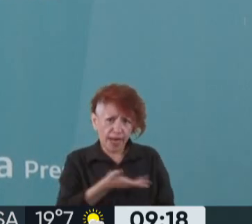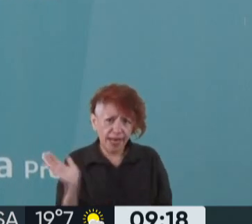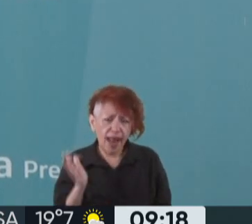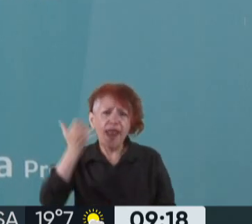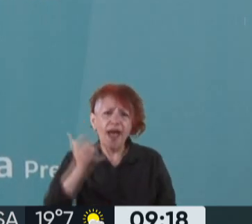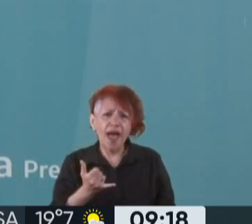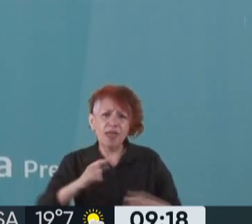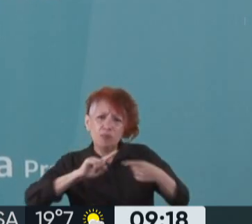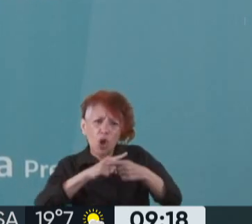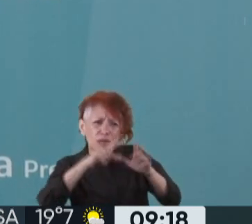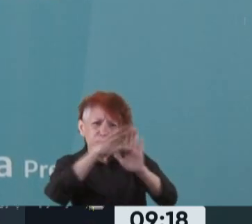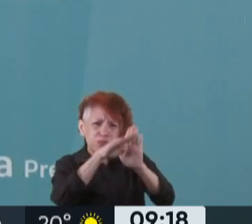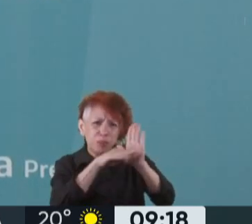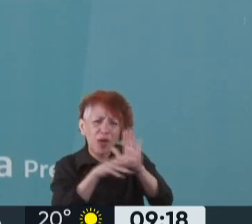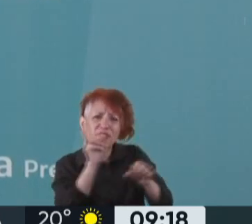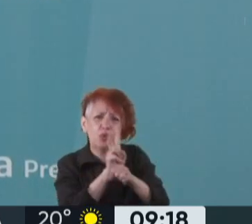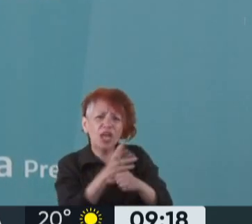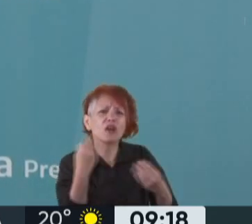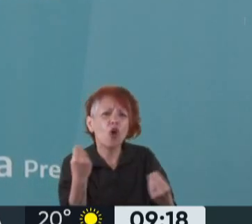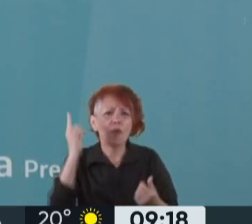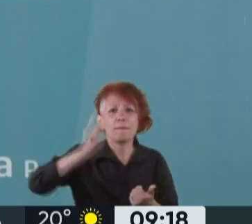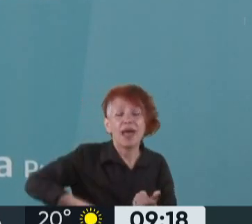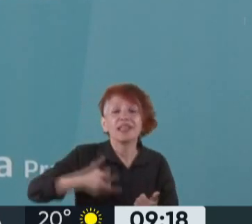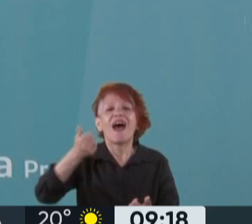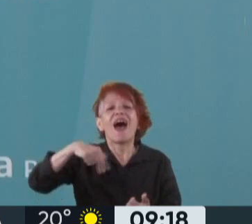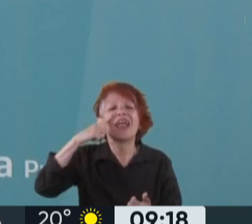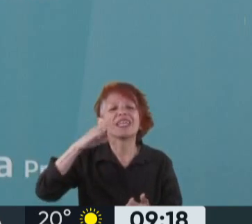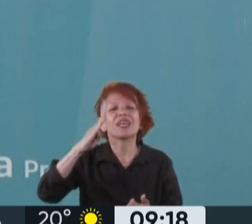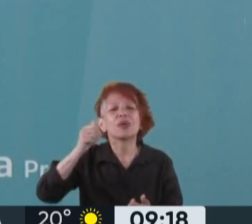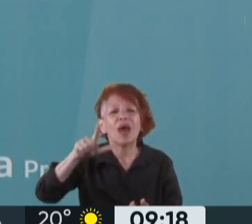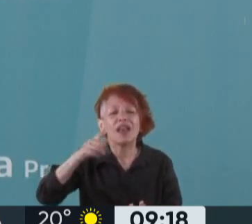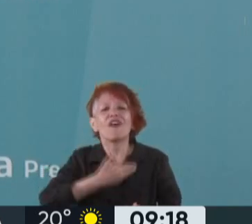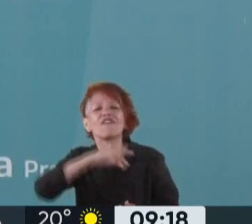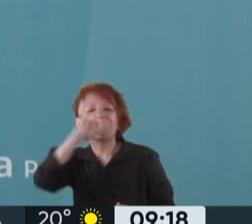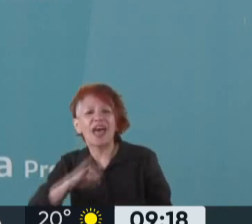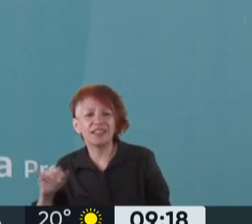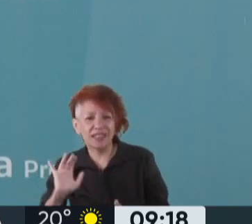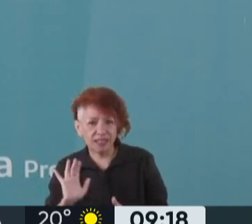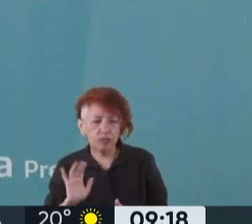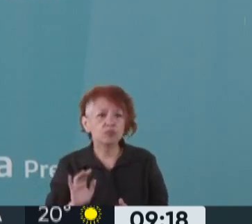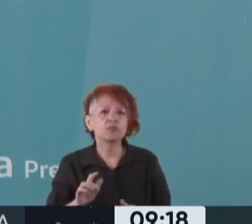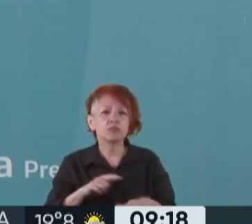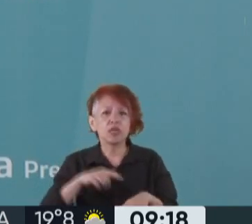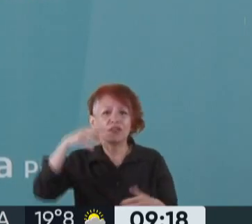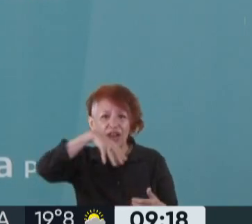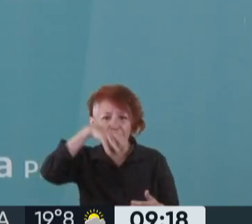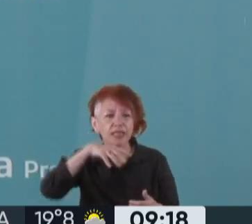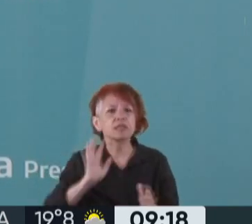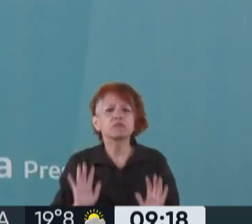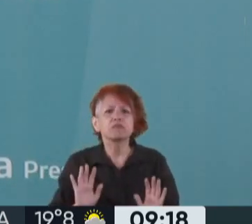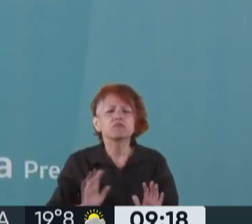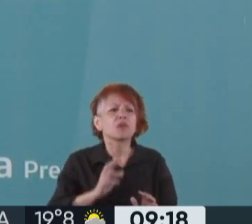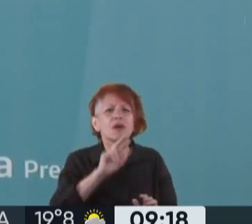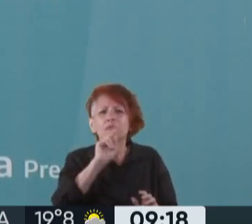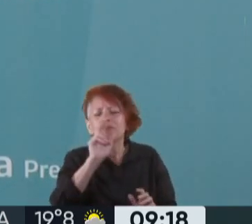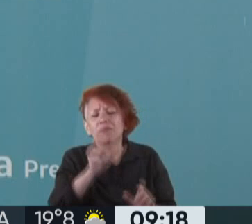de seguridad a través del ministro Aníbal Fernández y no se mete específicamente en los casos puntuales. Si bien le quiero decir que, por supuesto, cada muerte es